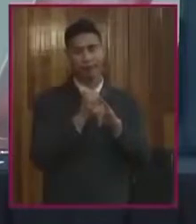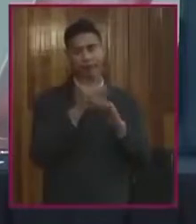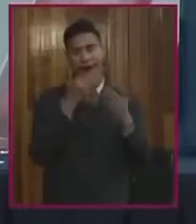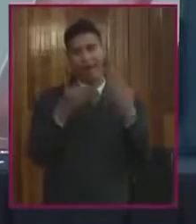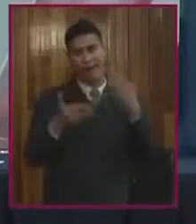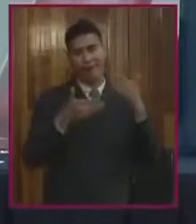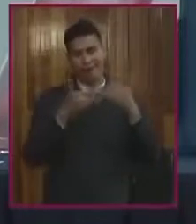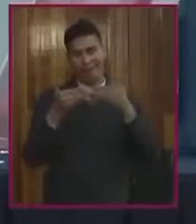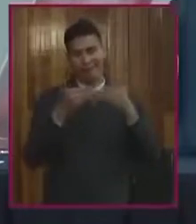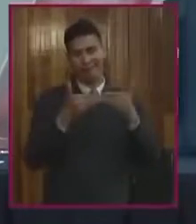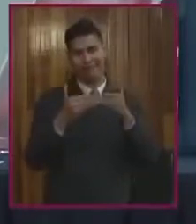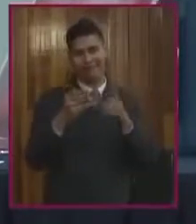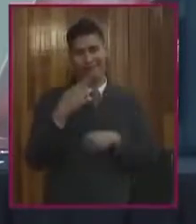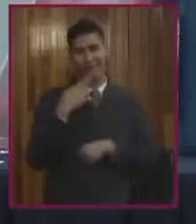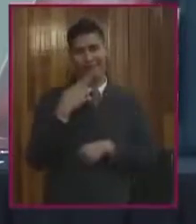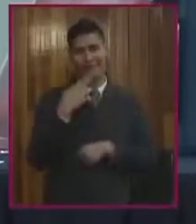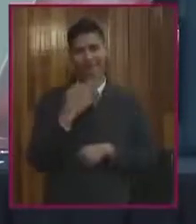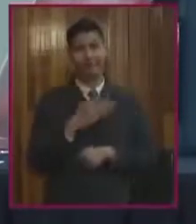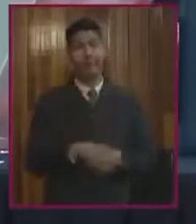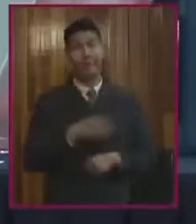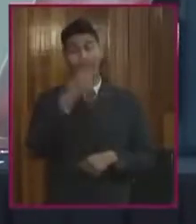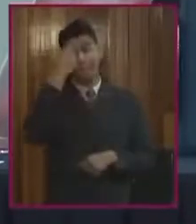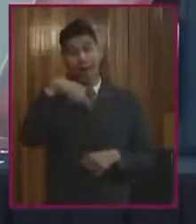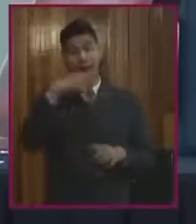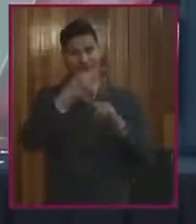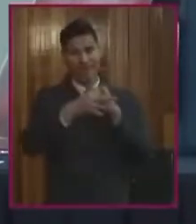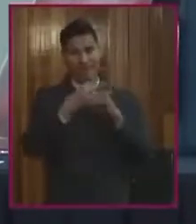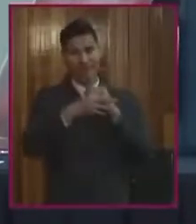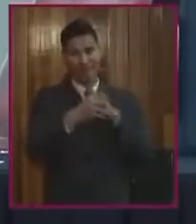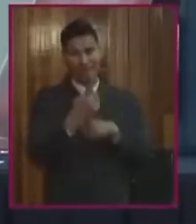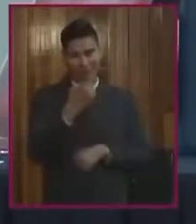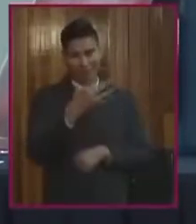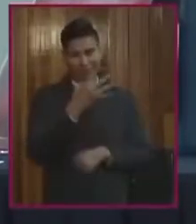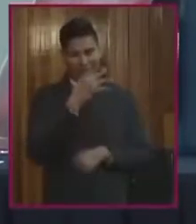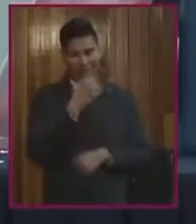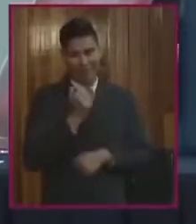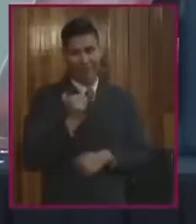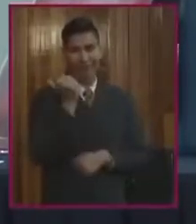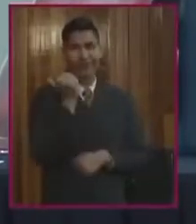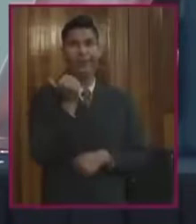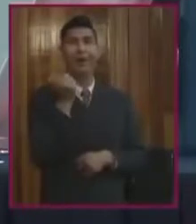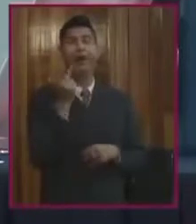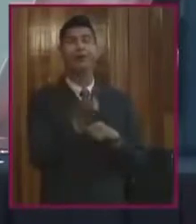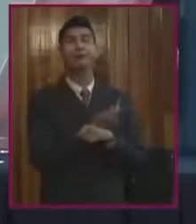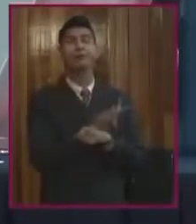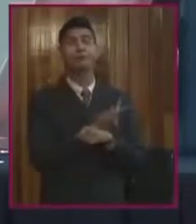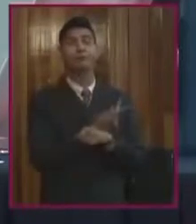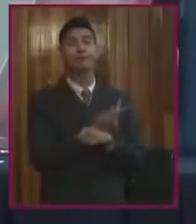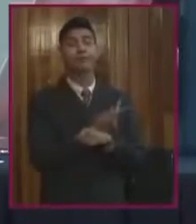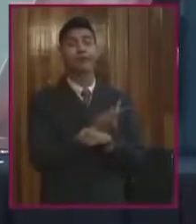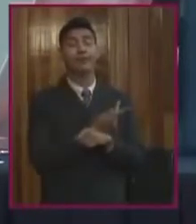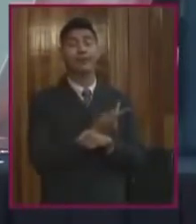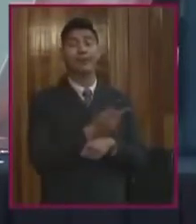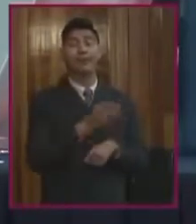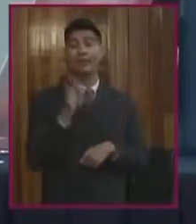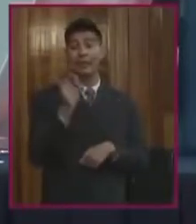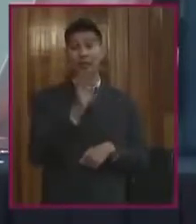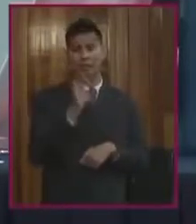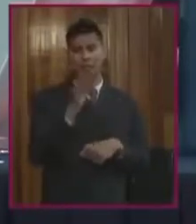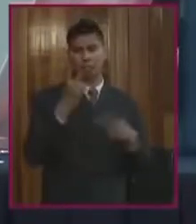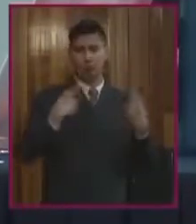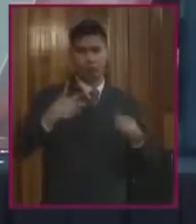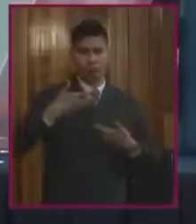Con esto, bueno, quizás un último comentario, me queda un minutito. Enfatizar más la construcción de lo común y el